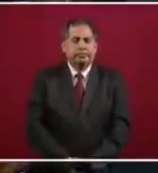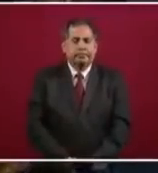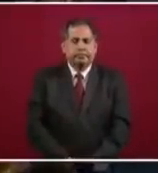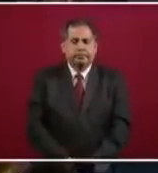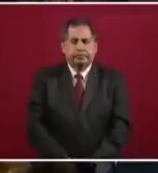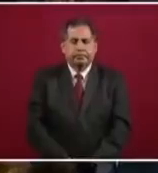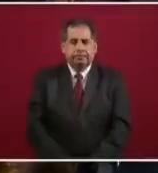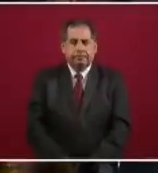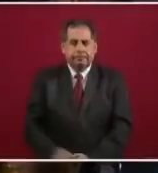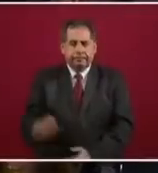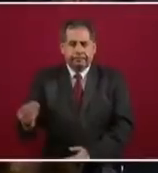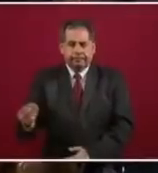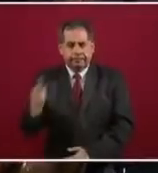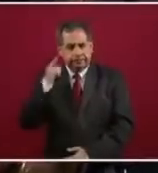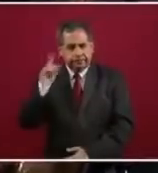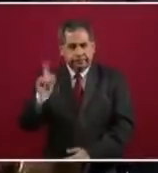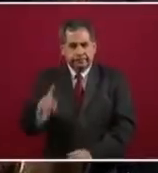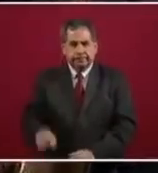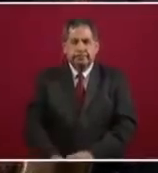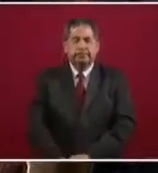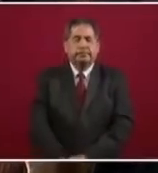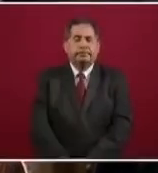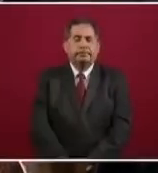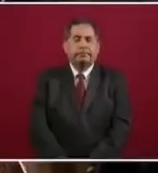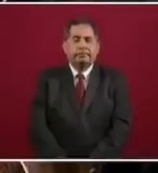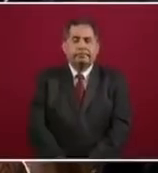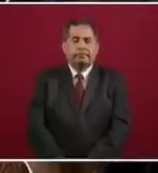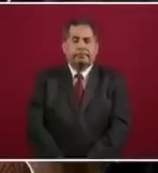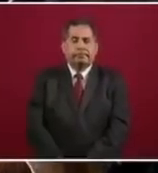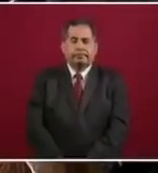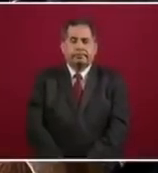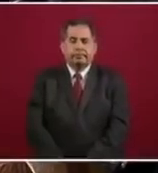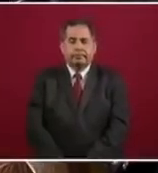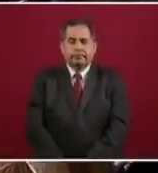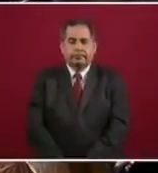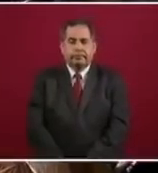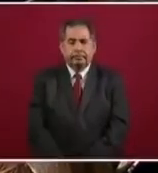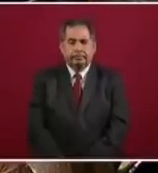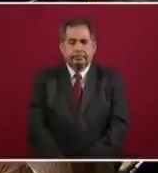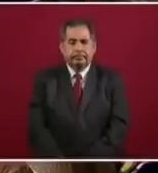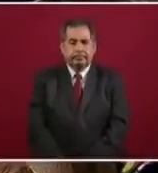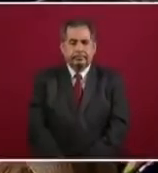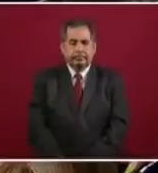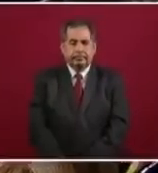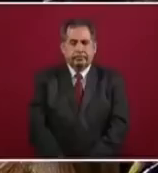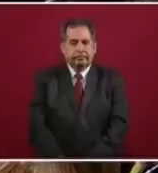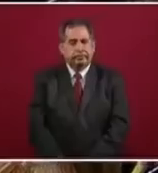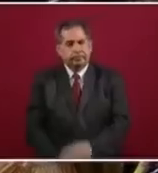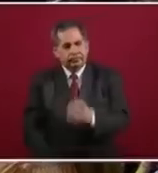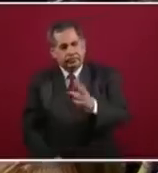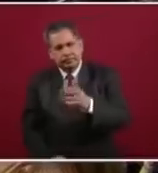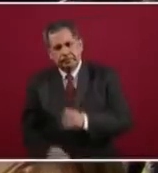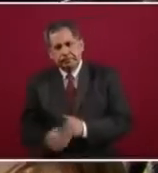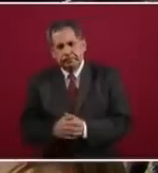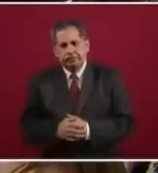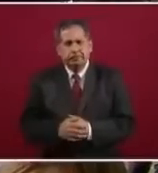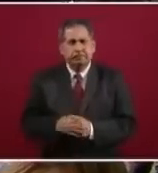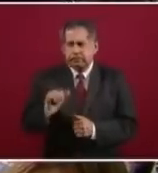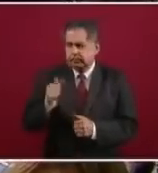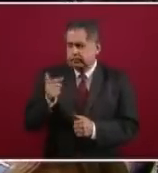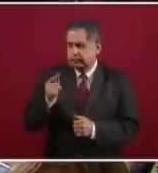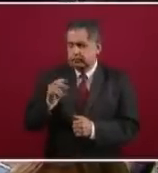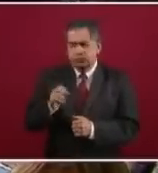de la familia Levarón, bueno, Adrián Levarón menciona que hay un video. Adrián, Augusto Atempa, del Heraldo